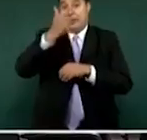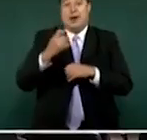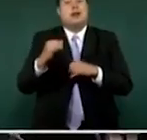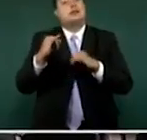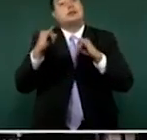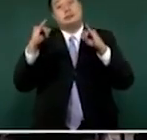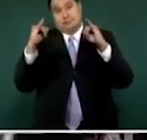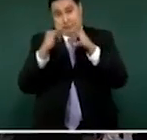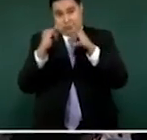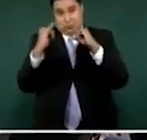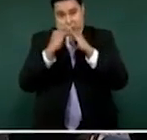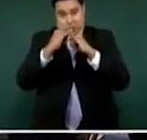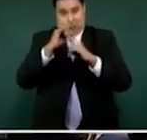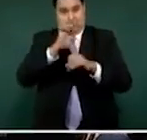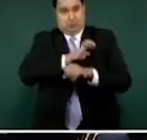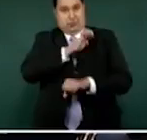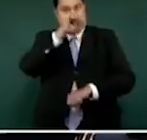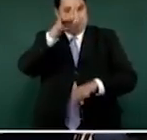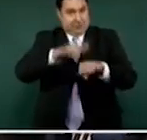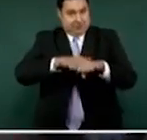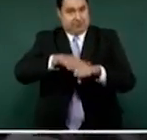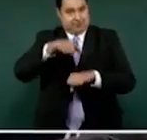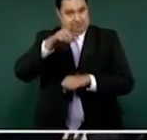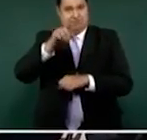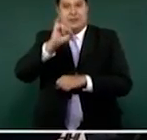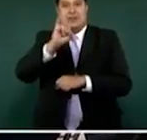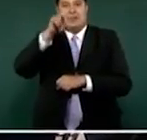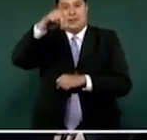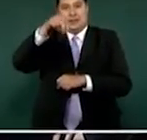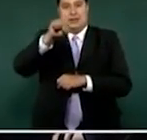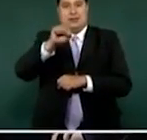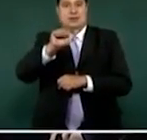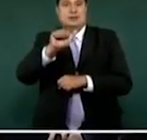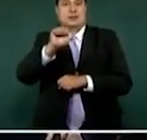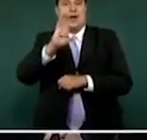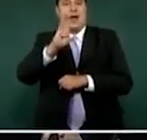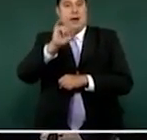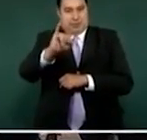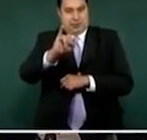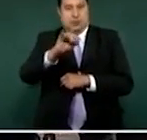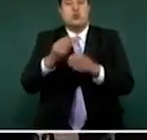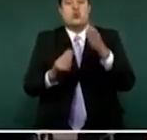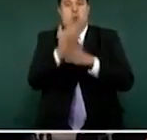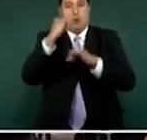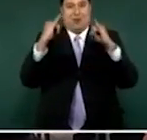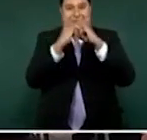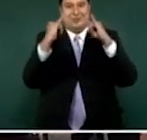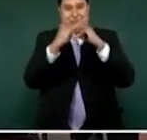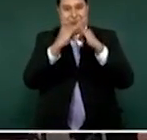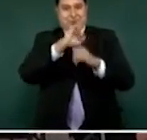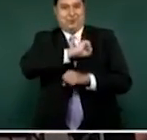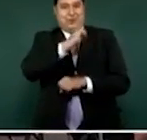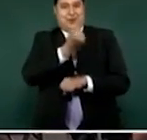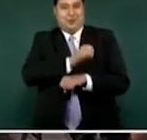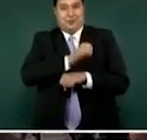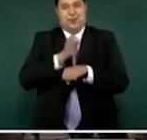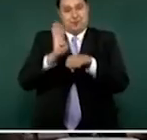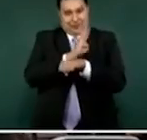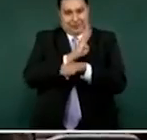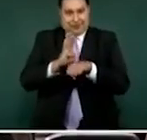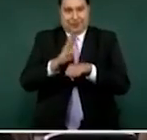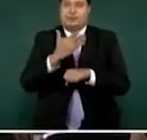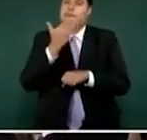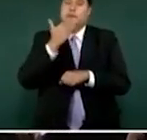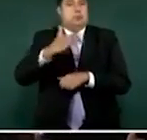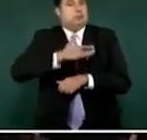especialidades o el primer hospital de especialidades del INSABI, de este nuevo Instituto de Salud para el Bienestar. Entonces, nos sentimos